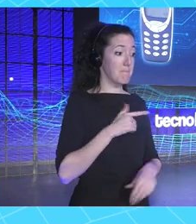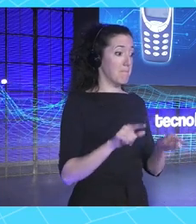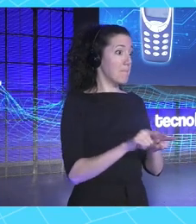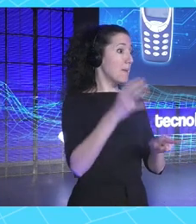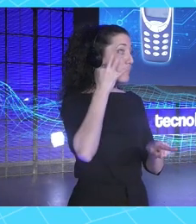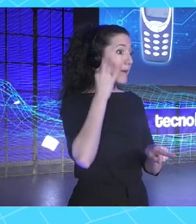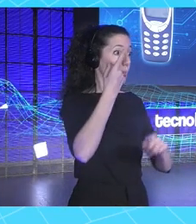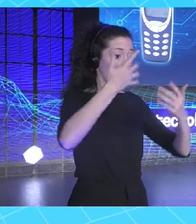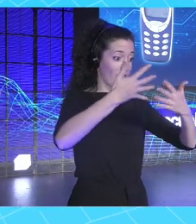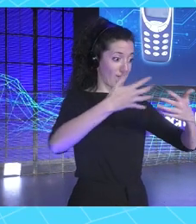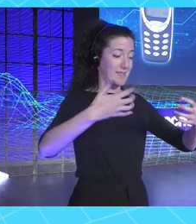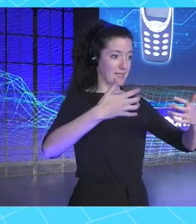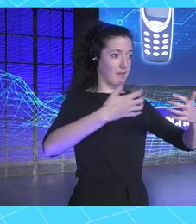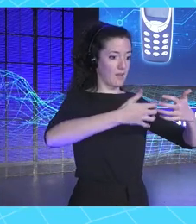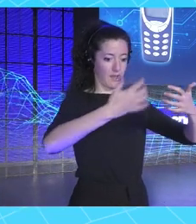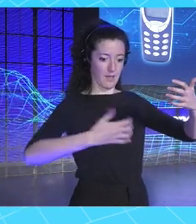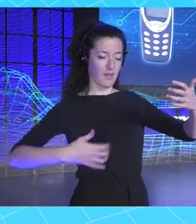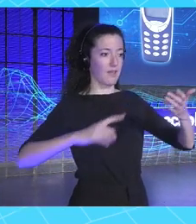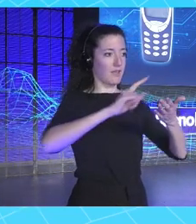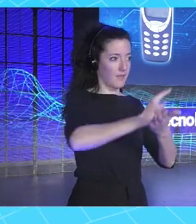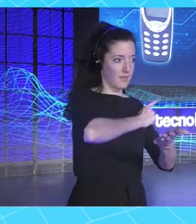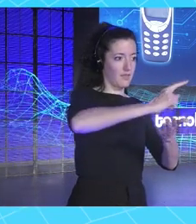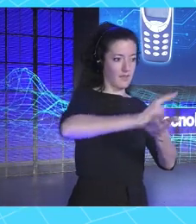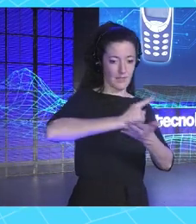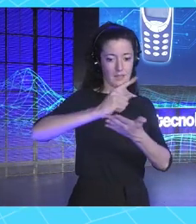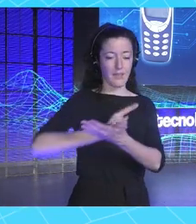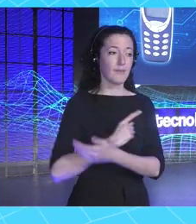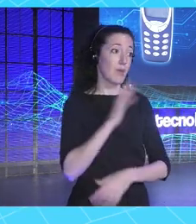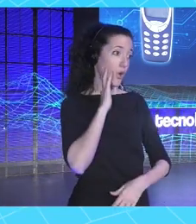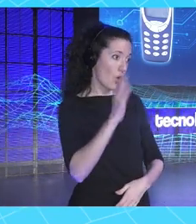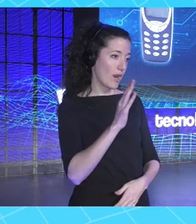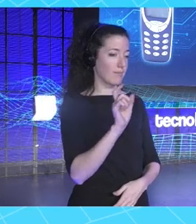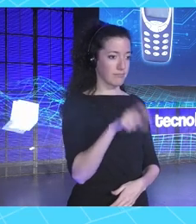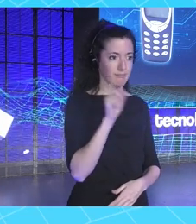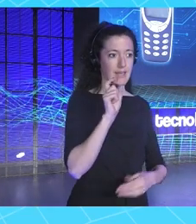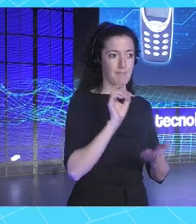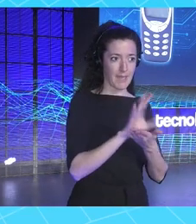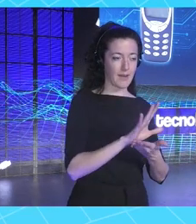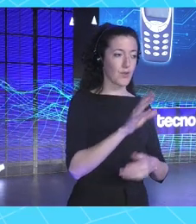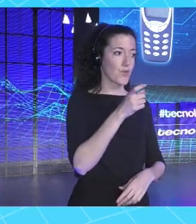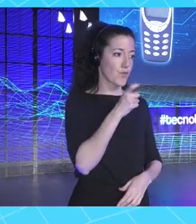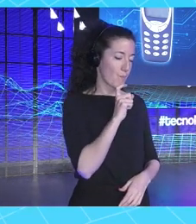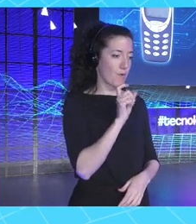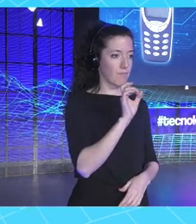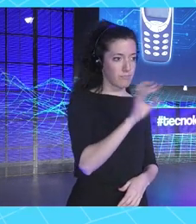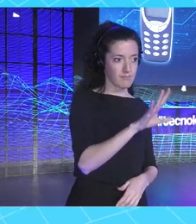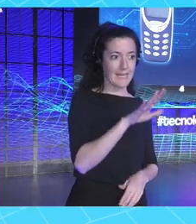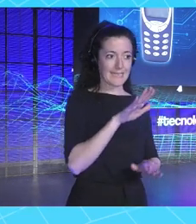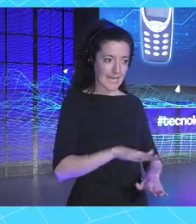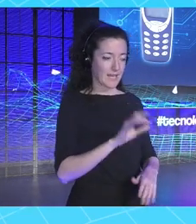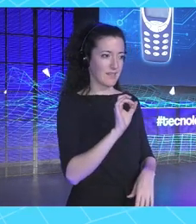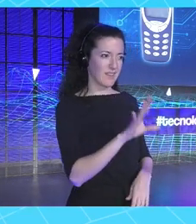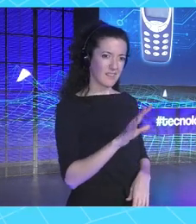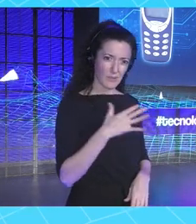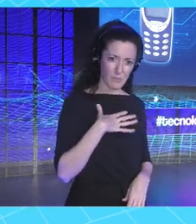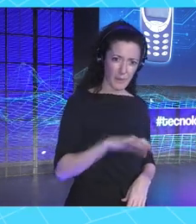en 50 mensajes Hola enviar Cómo enviar estás Enviar Oye había pensado enviar digo Ay me puedes puedes enviarmelo todo